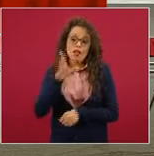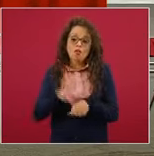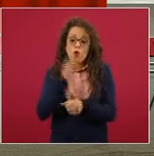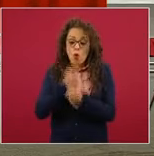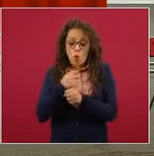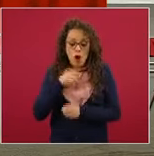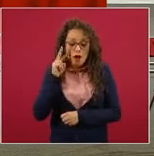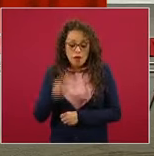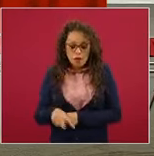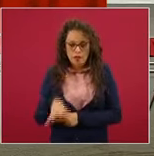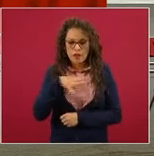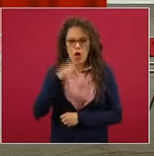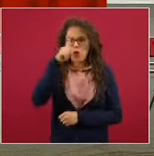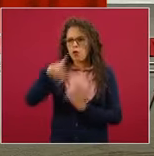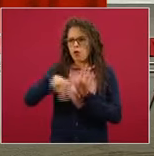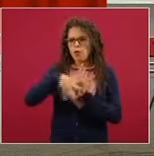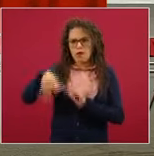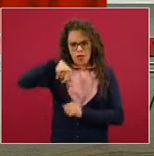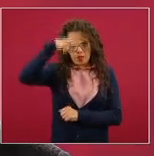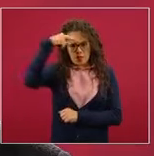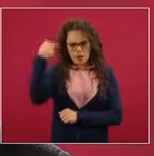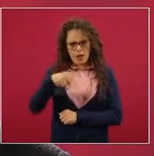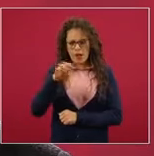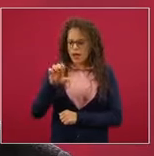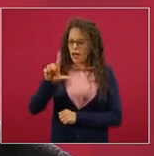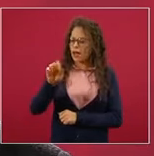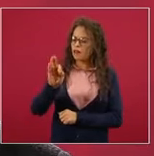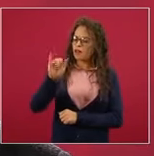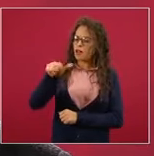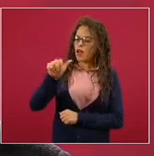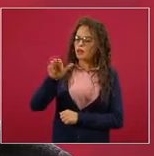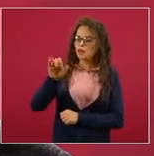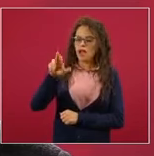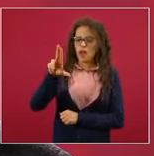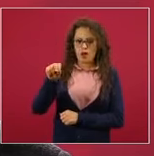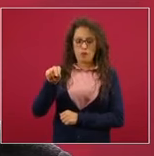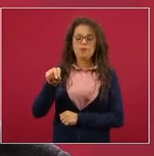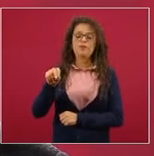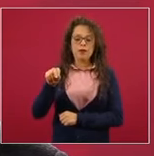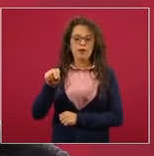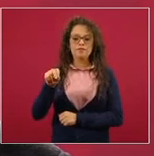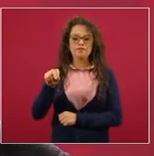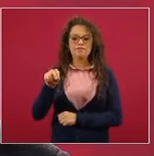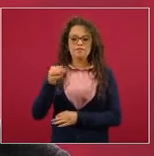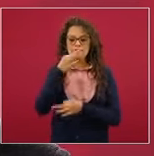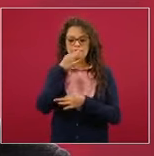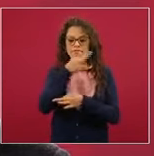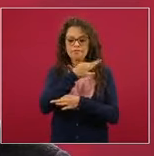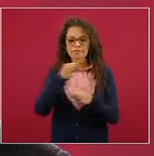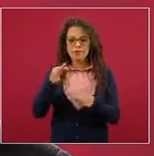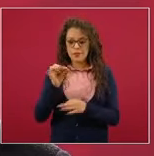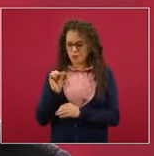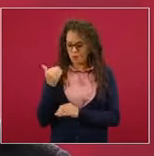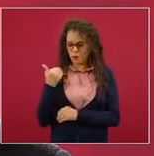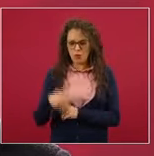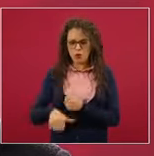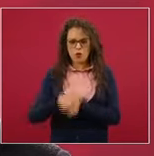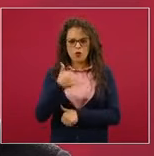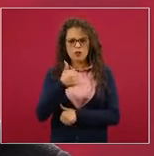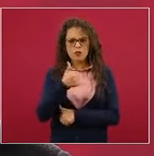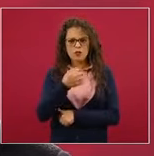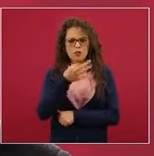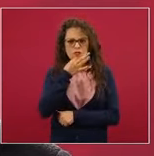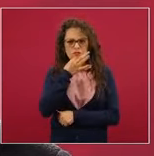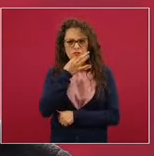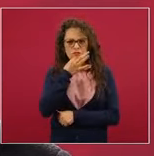llama El Financiero, ¿no es cierto?, en México. El Financiero pone en un mensaje de tweet hace 11 minutos, 12, casi